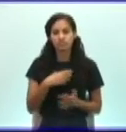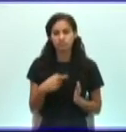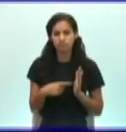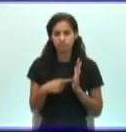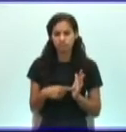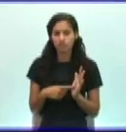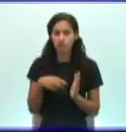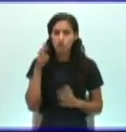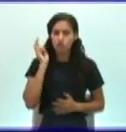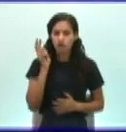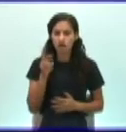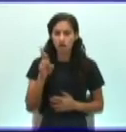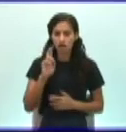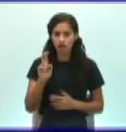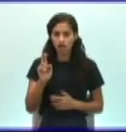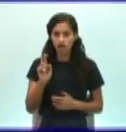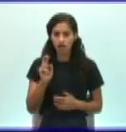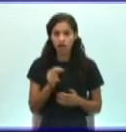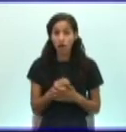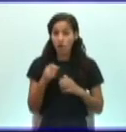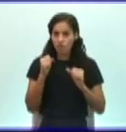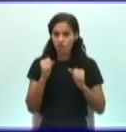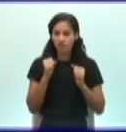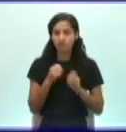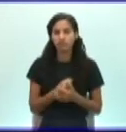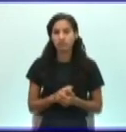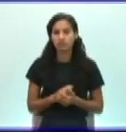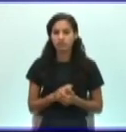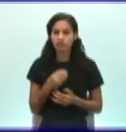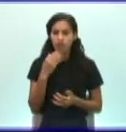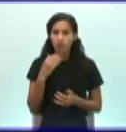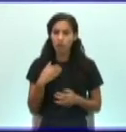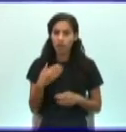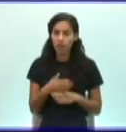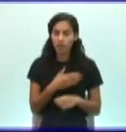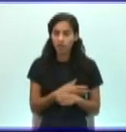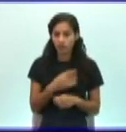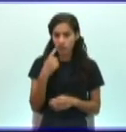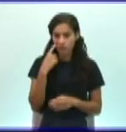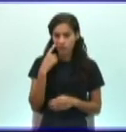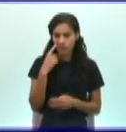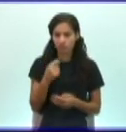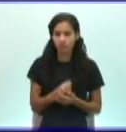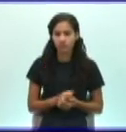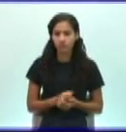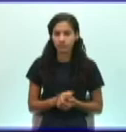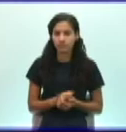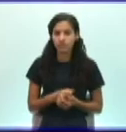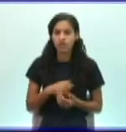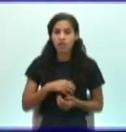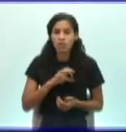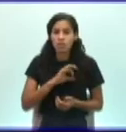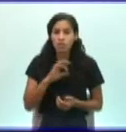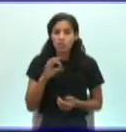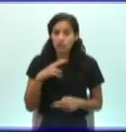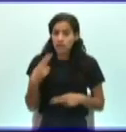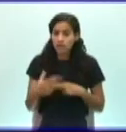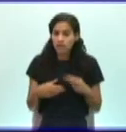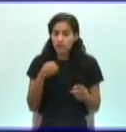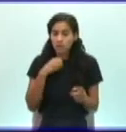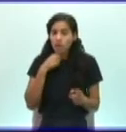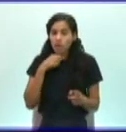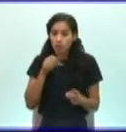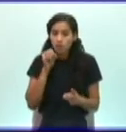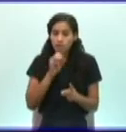el sonido rrr, fuerte. Como vimos en la casa de los fonemas, nunca lo usamos al inicio de la